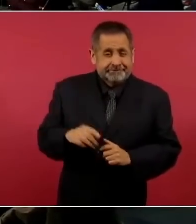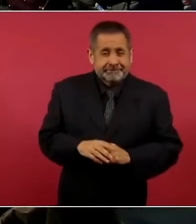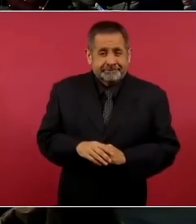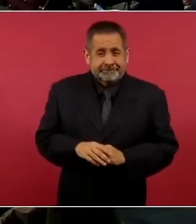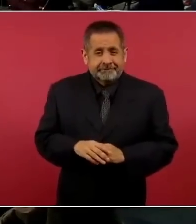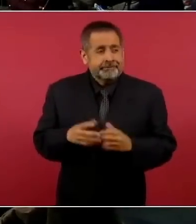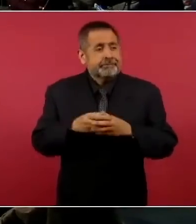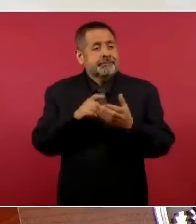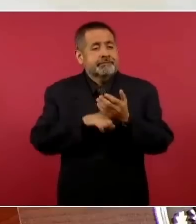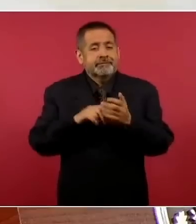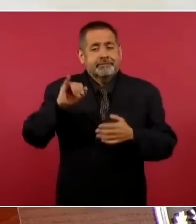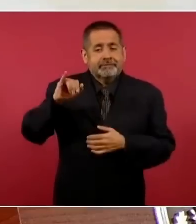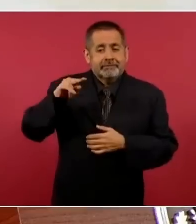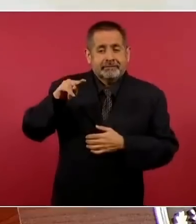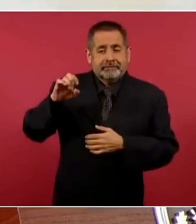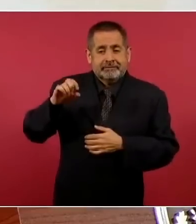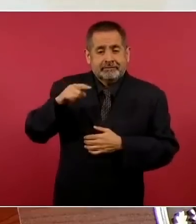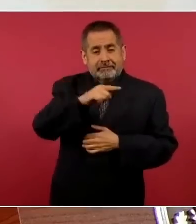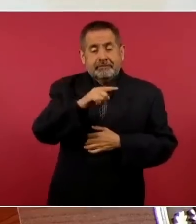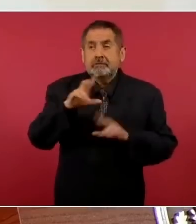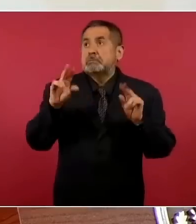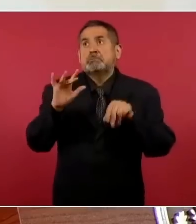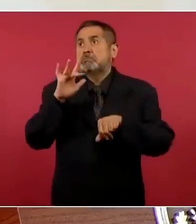en el INE, que no se toca,